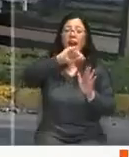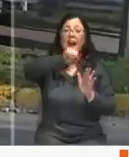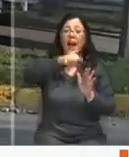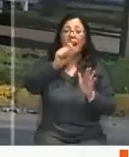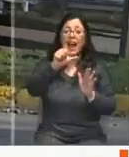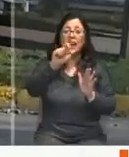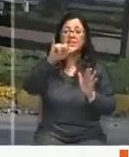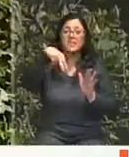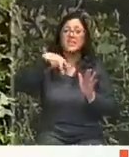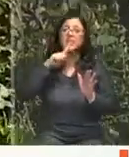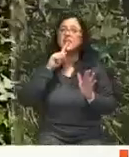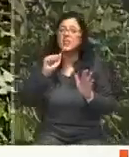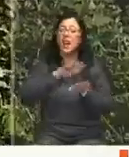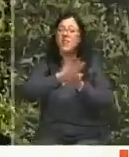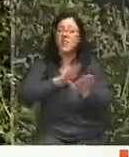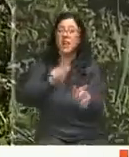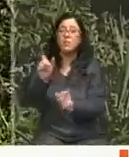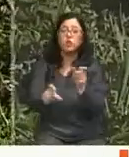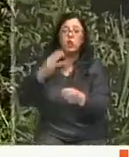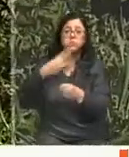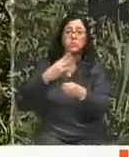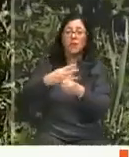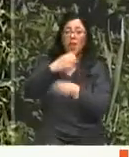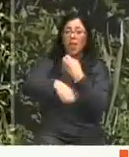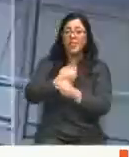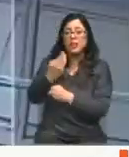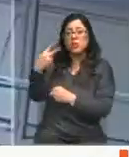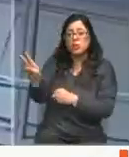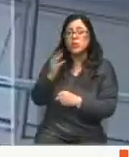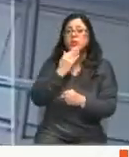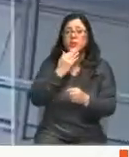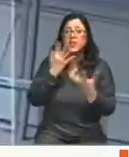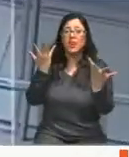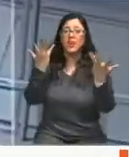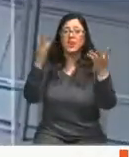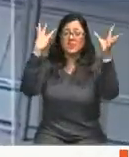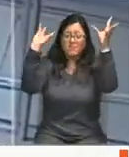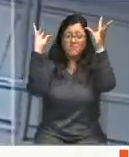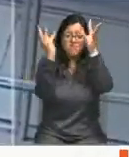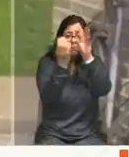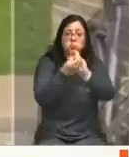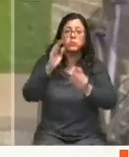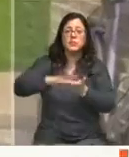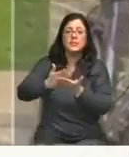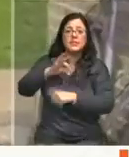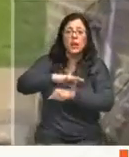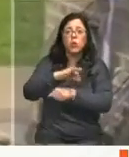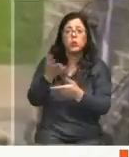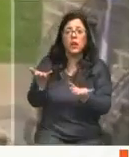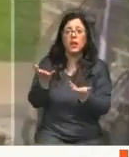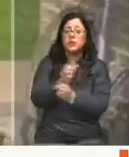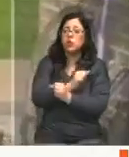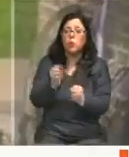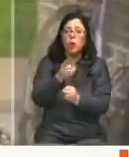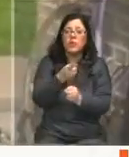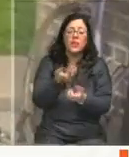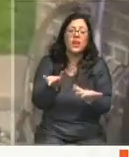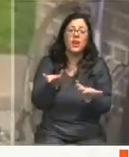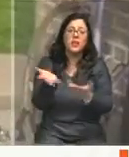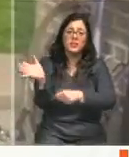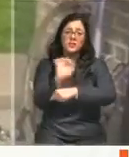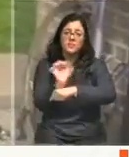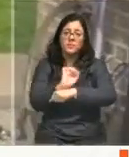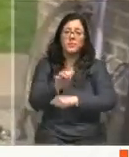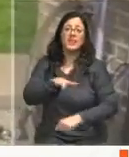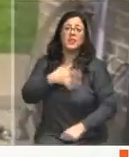busca evitar que adultos mayores, por su avanzada edad y el deterioro de su salud, puedan conducir. Nuevamente tenemos que lamentar un